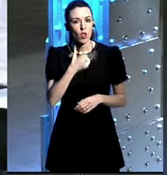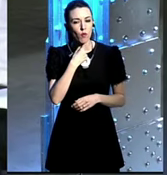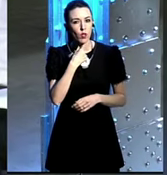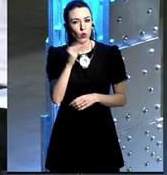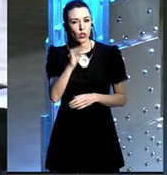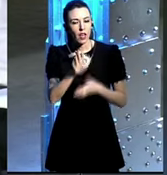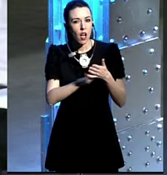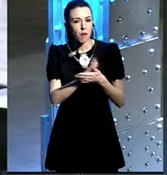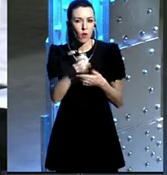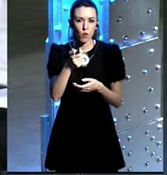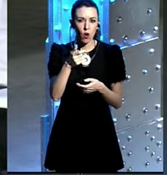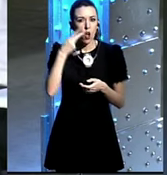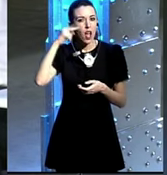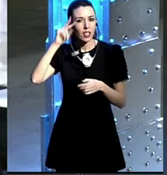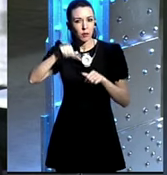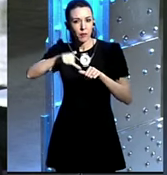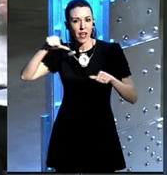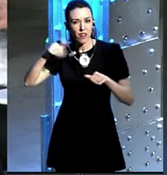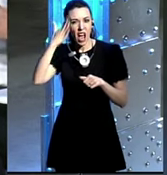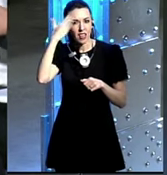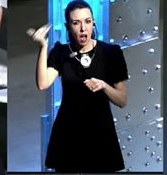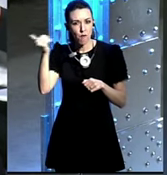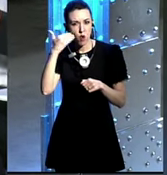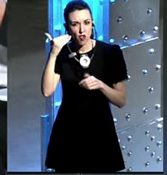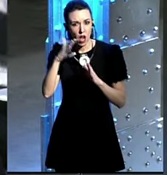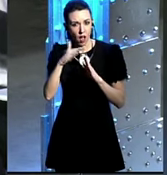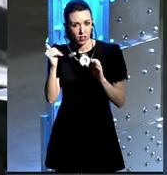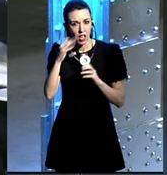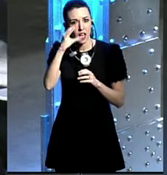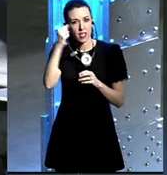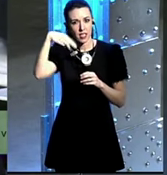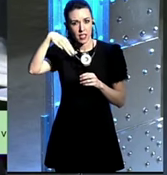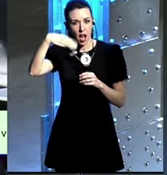Un poco de su experiencia en Camboya, porque vamos,